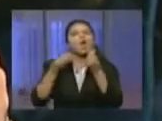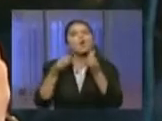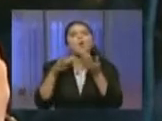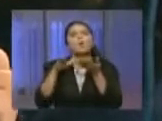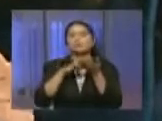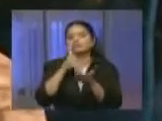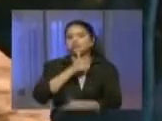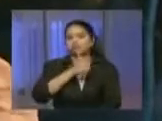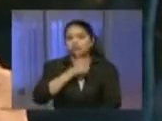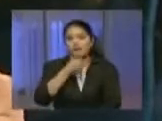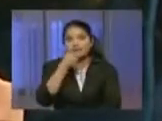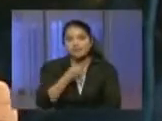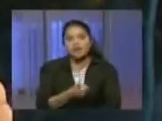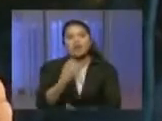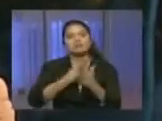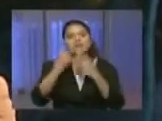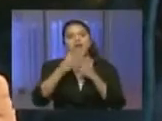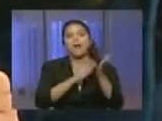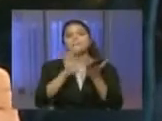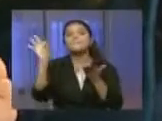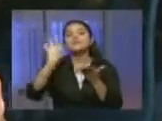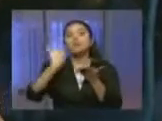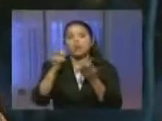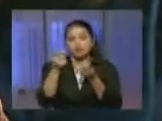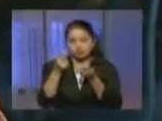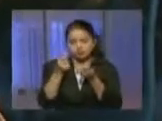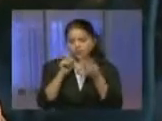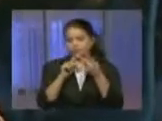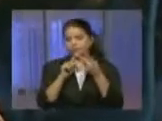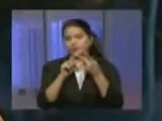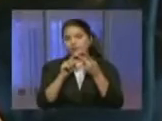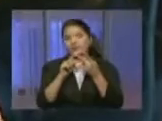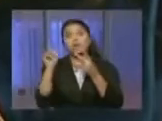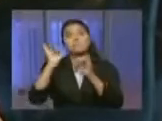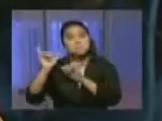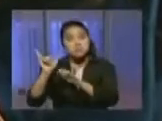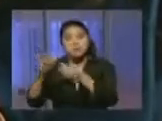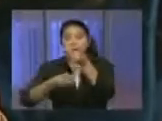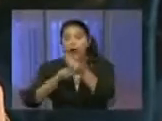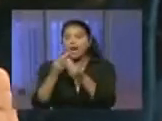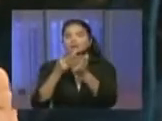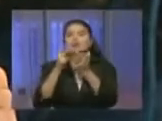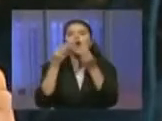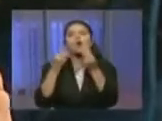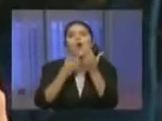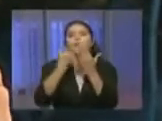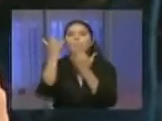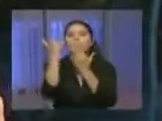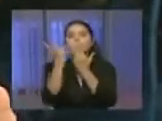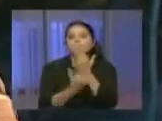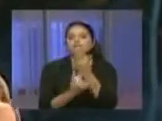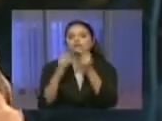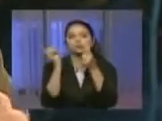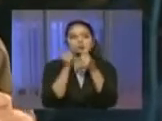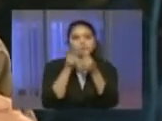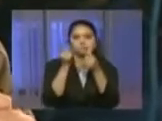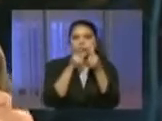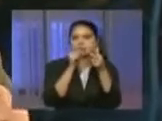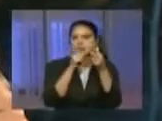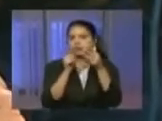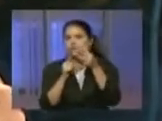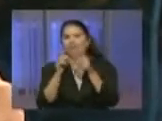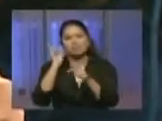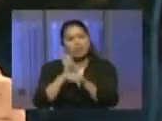manera elaboran sus presupuestos hacen sus programas de ejecución de obras priorizando Cuáles son las obras que